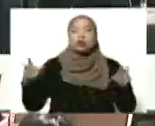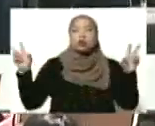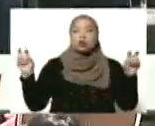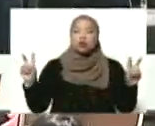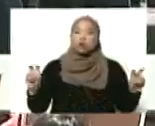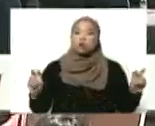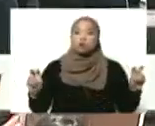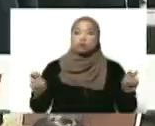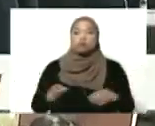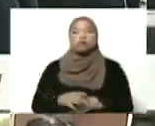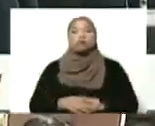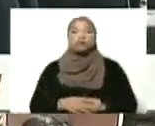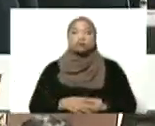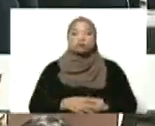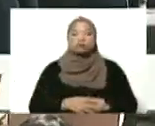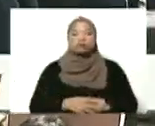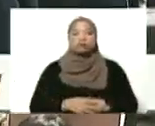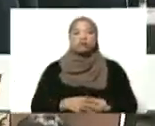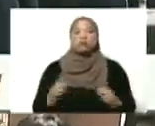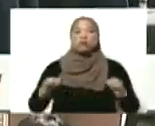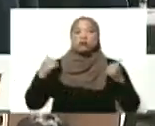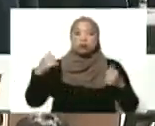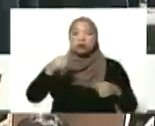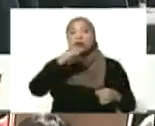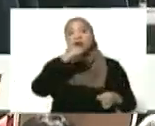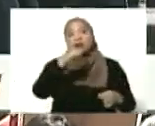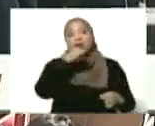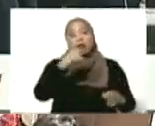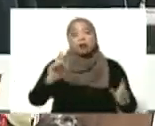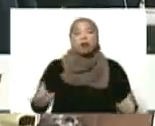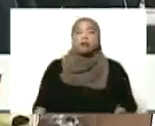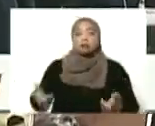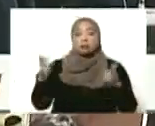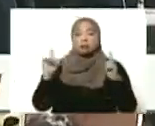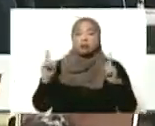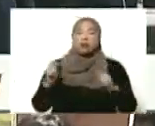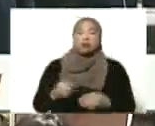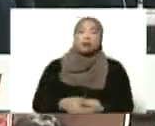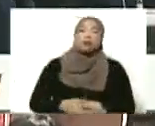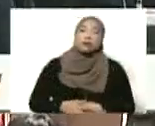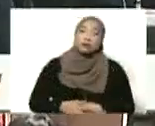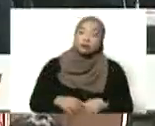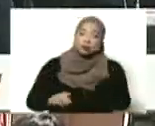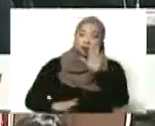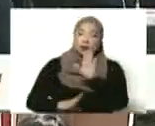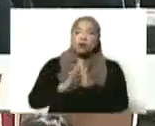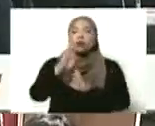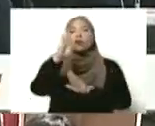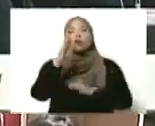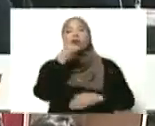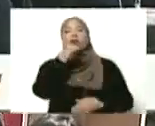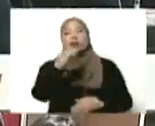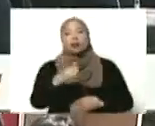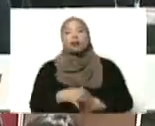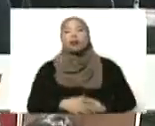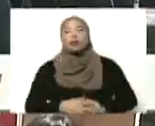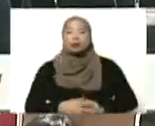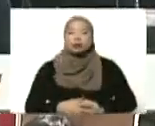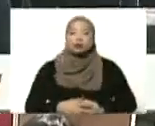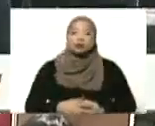faceta. Un renacimiento que nos debe permitir seguir creciendo, porque este partido